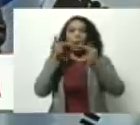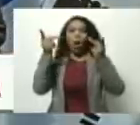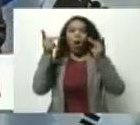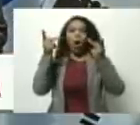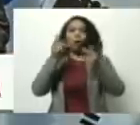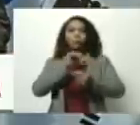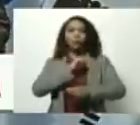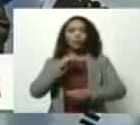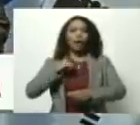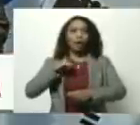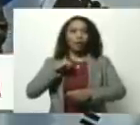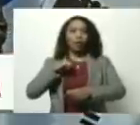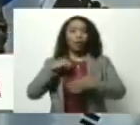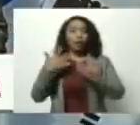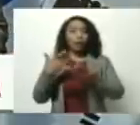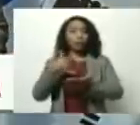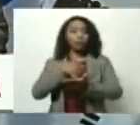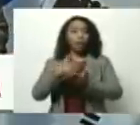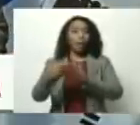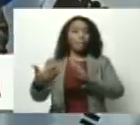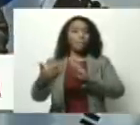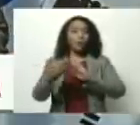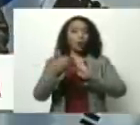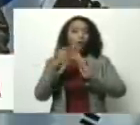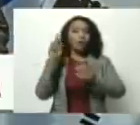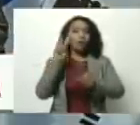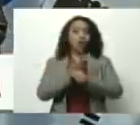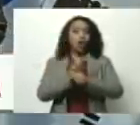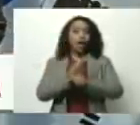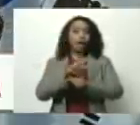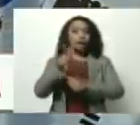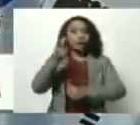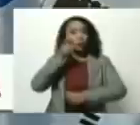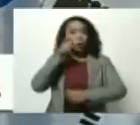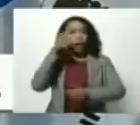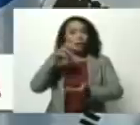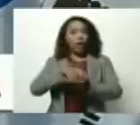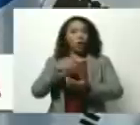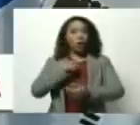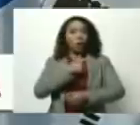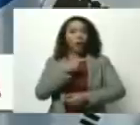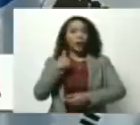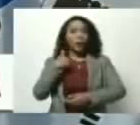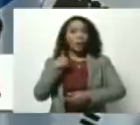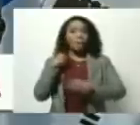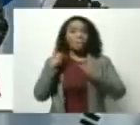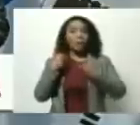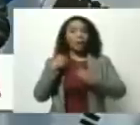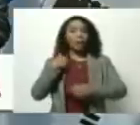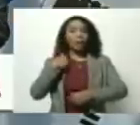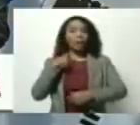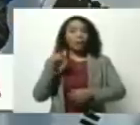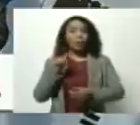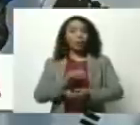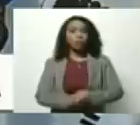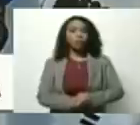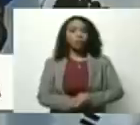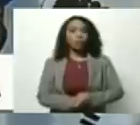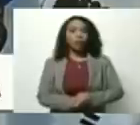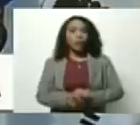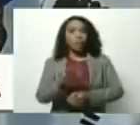confidencial que vulnera, obviamente, la seguridad de Estado. Yo quisiera, para que tengamos